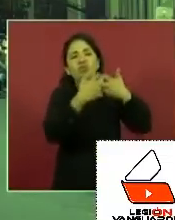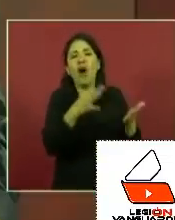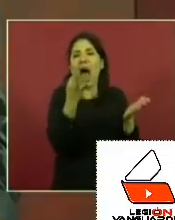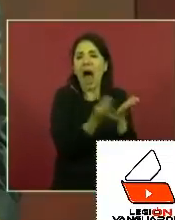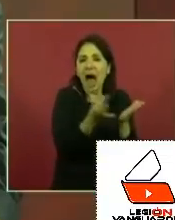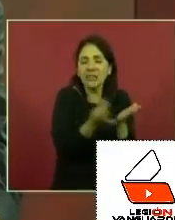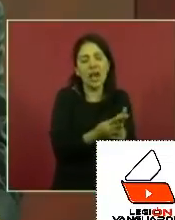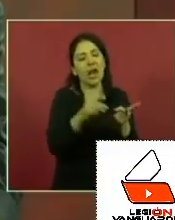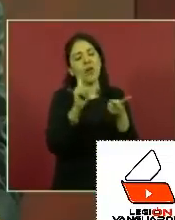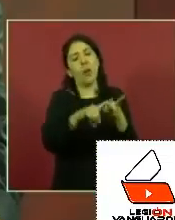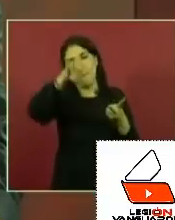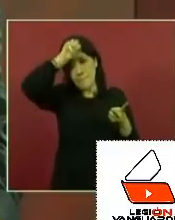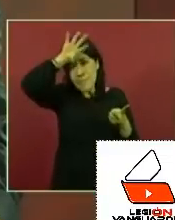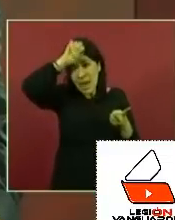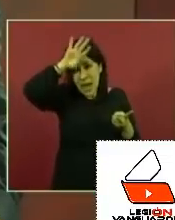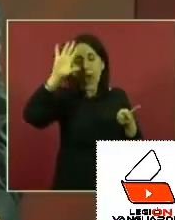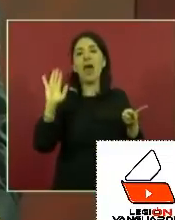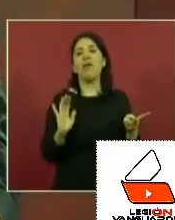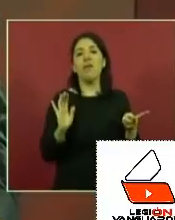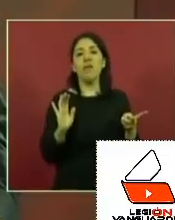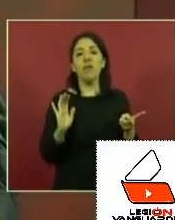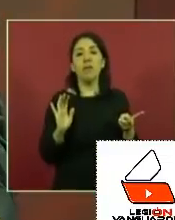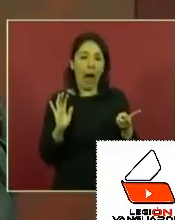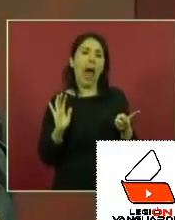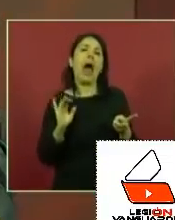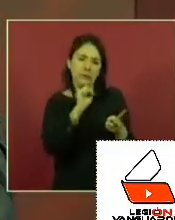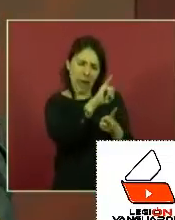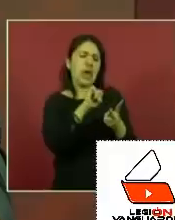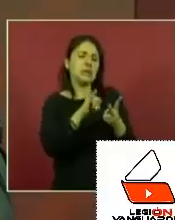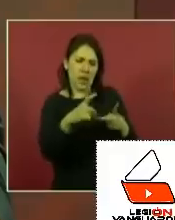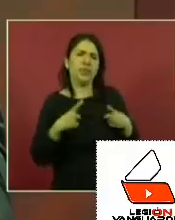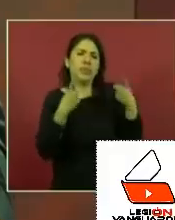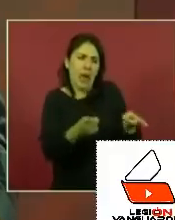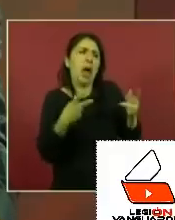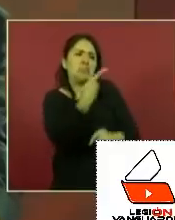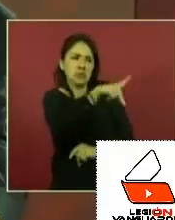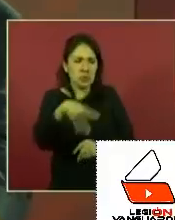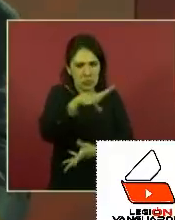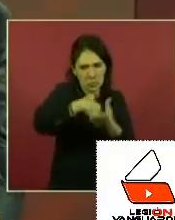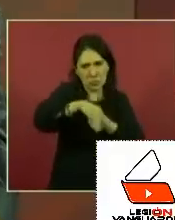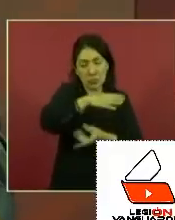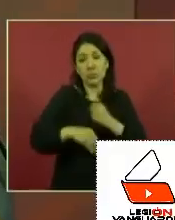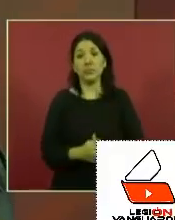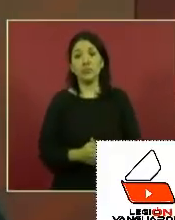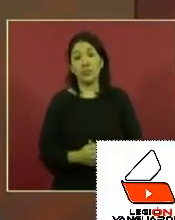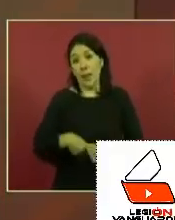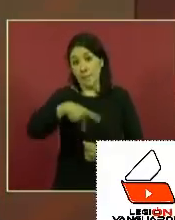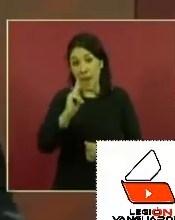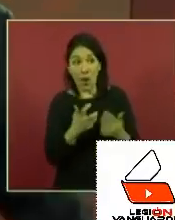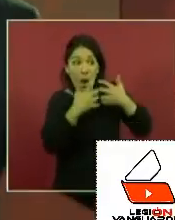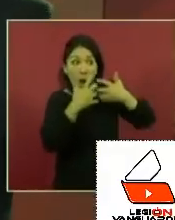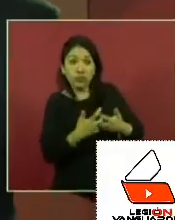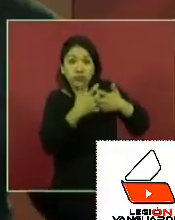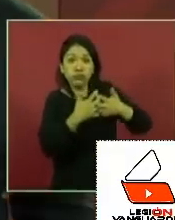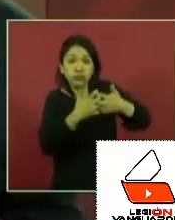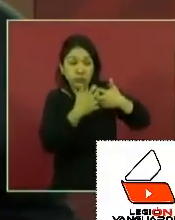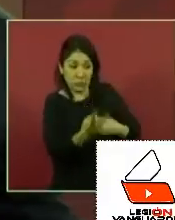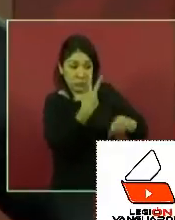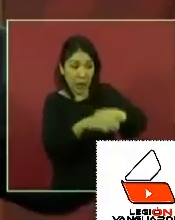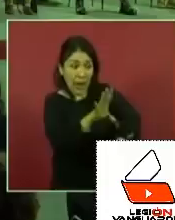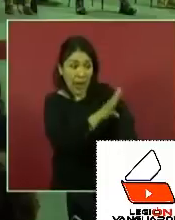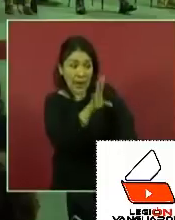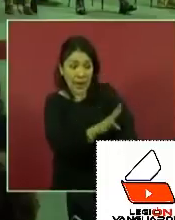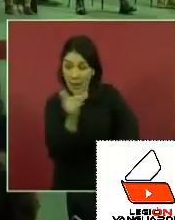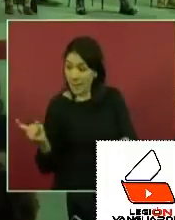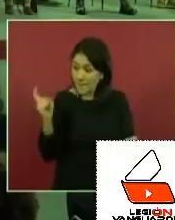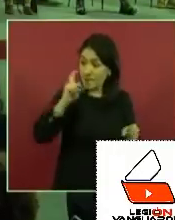minera En esos casos sí Pero no es producir Y te vuelvo